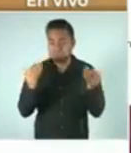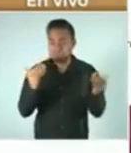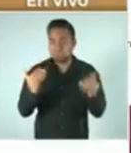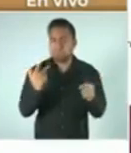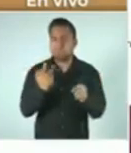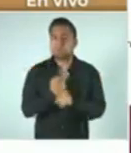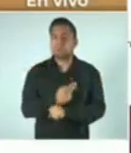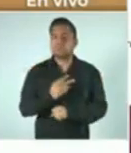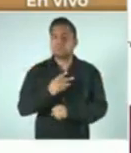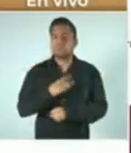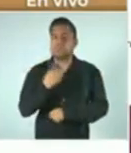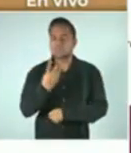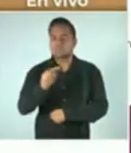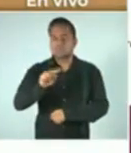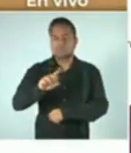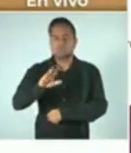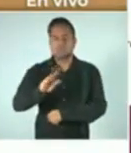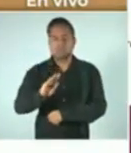un impacto del